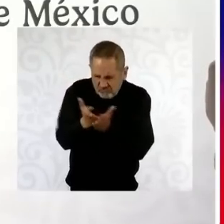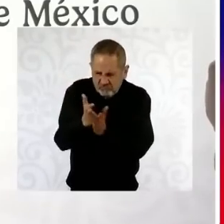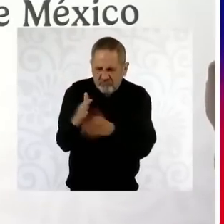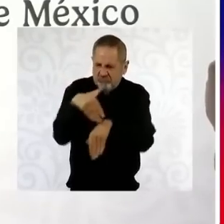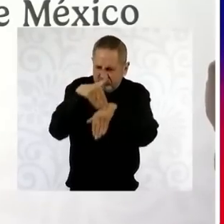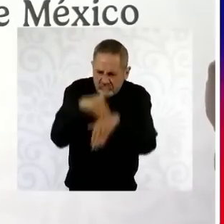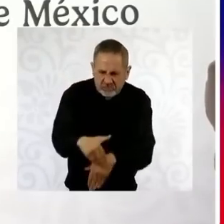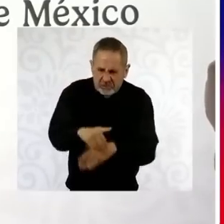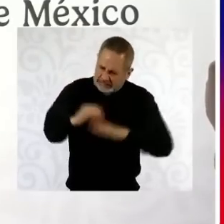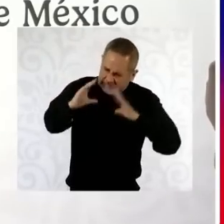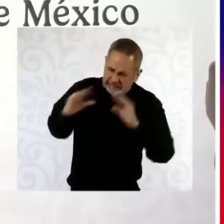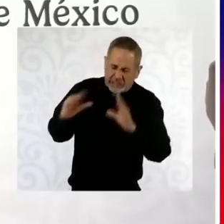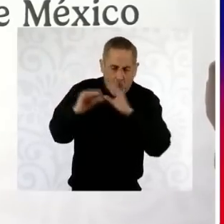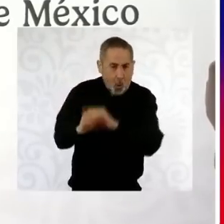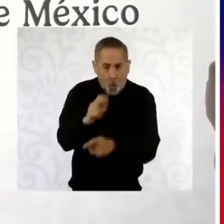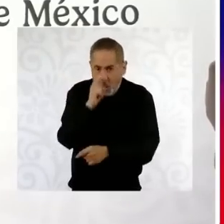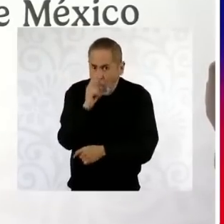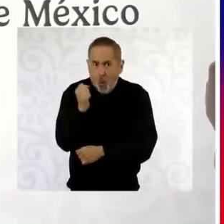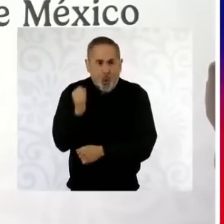con la que se forman